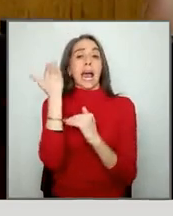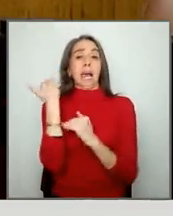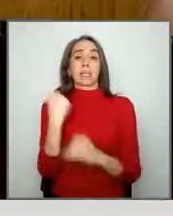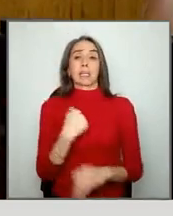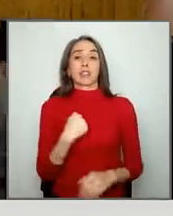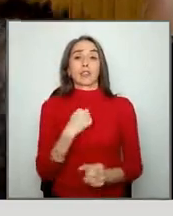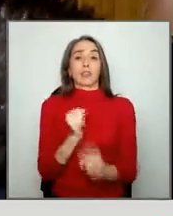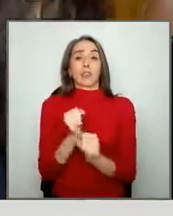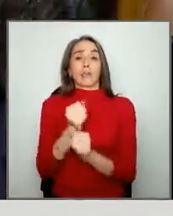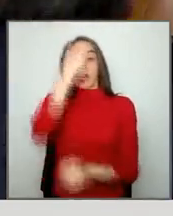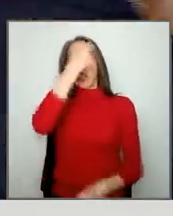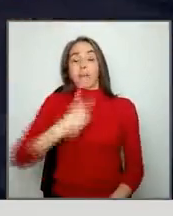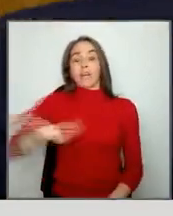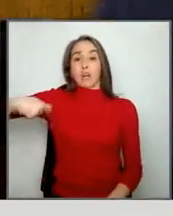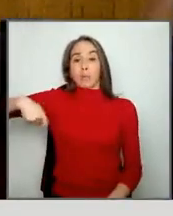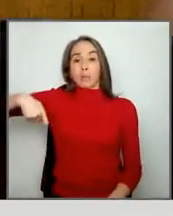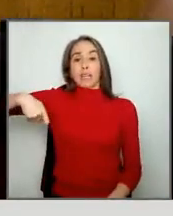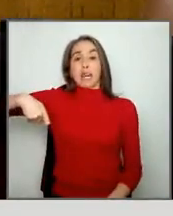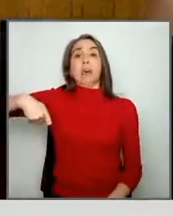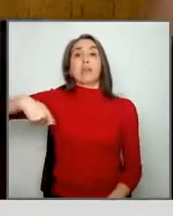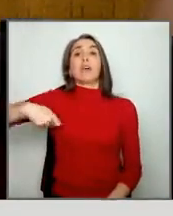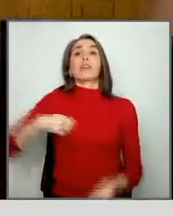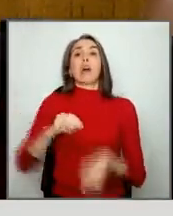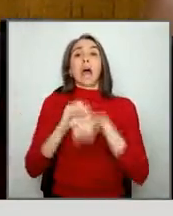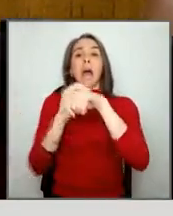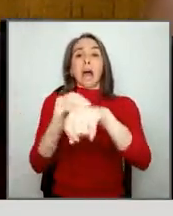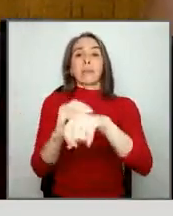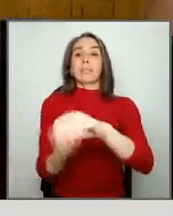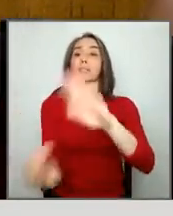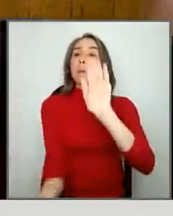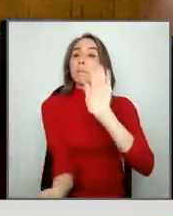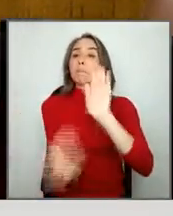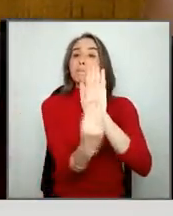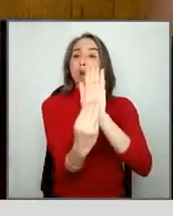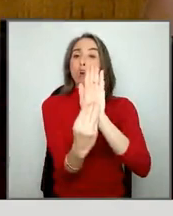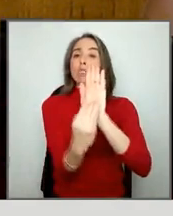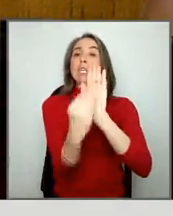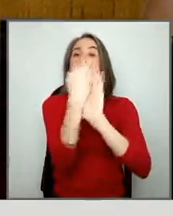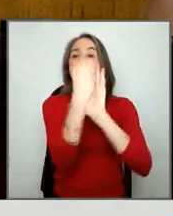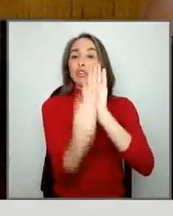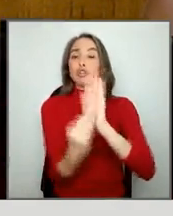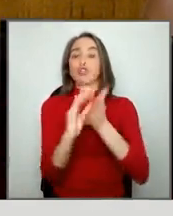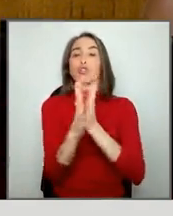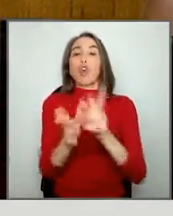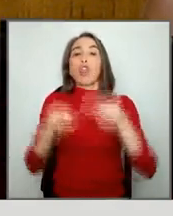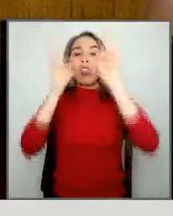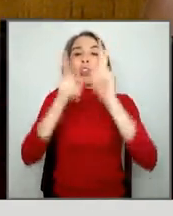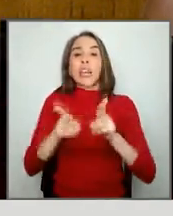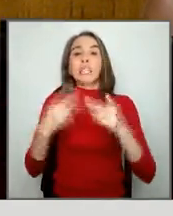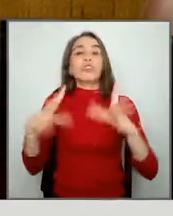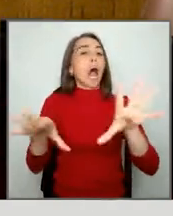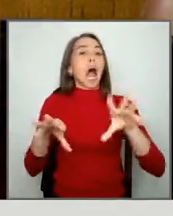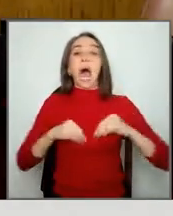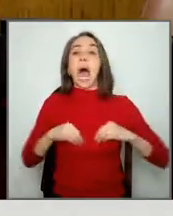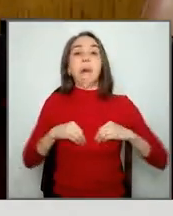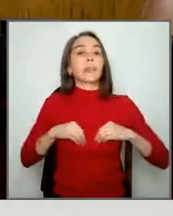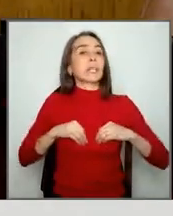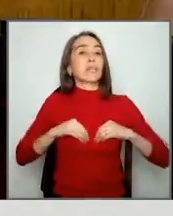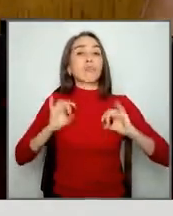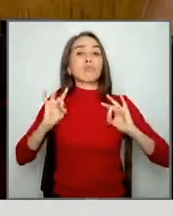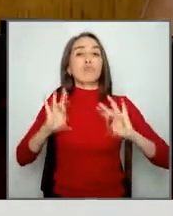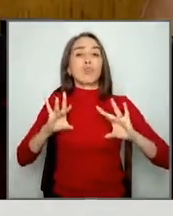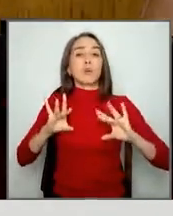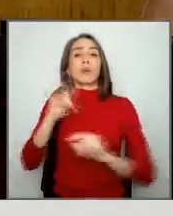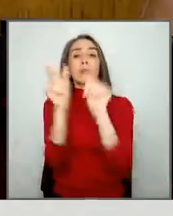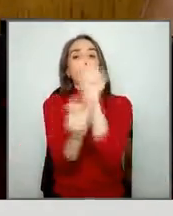era dejar establecido los derechos adquiridos de los asistentes de la educación